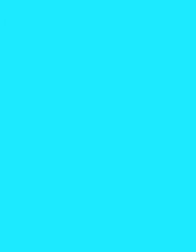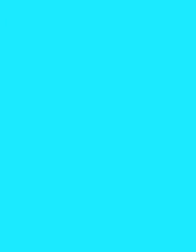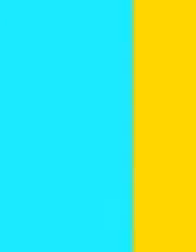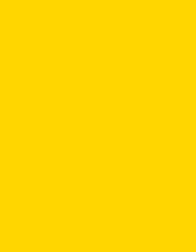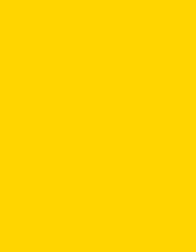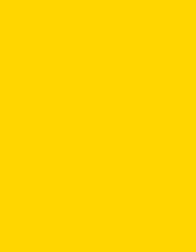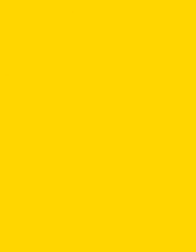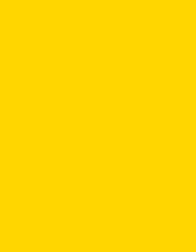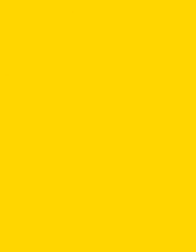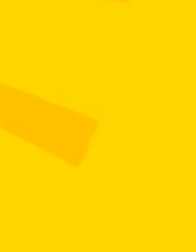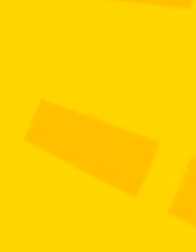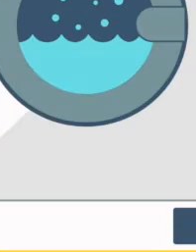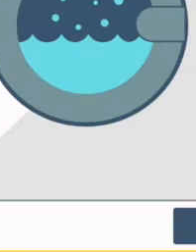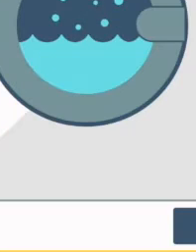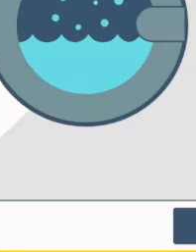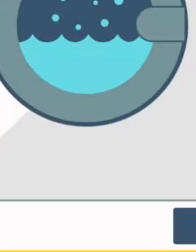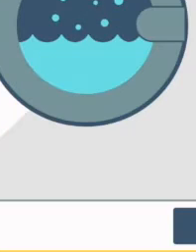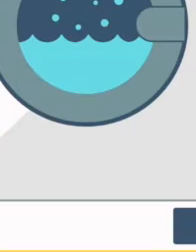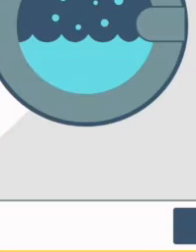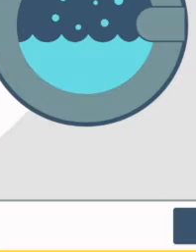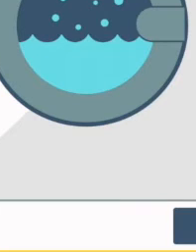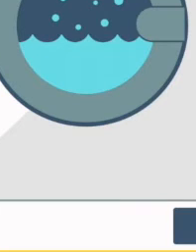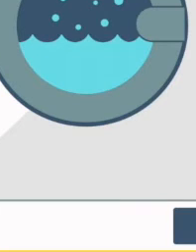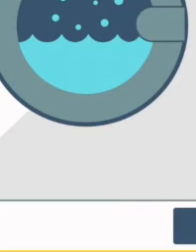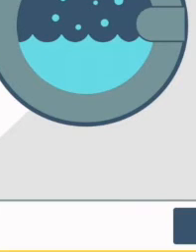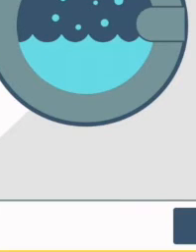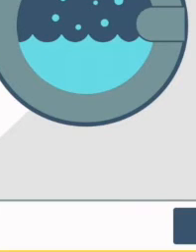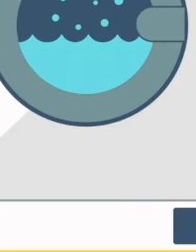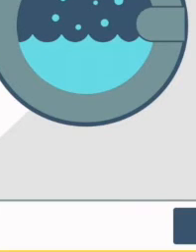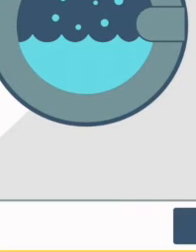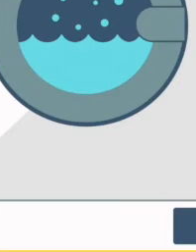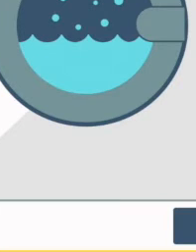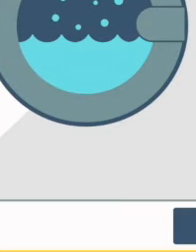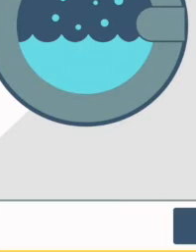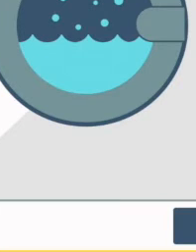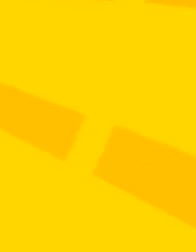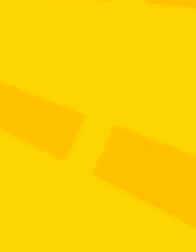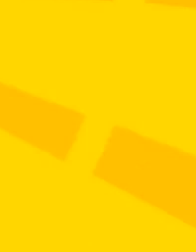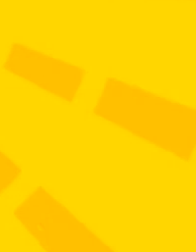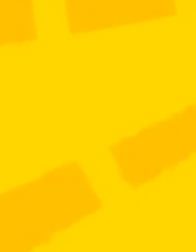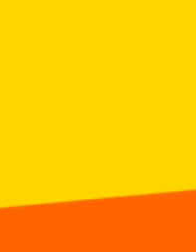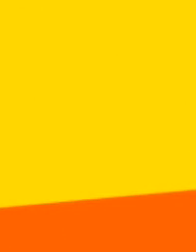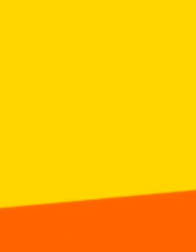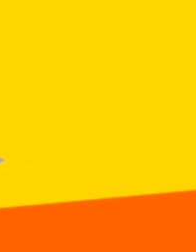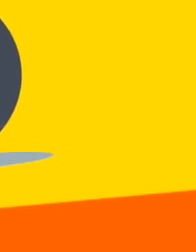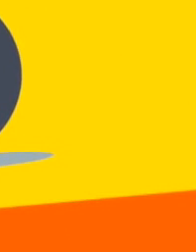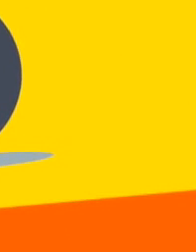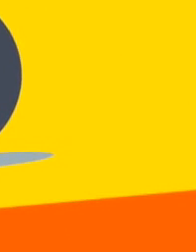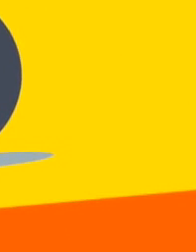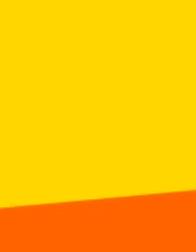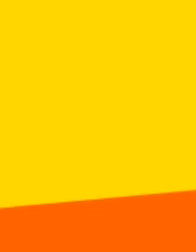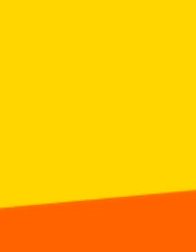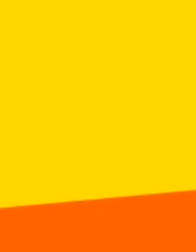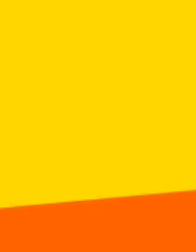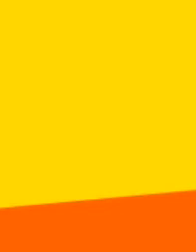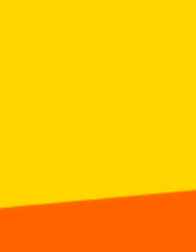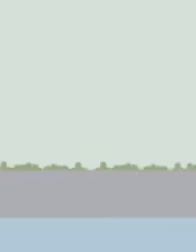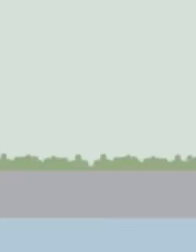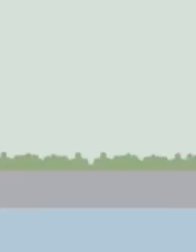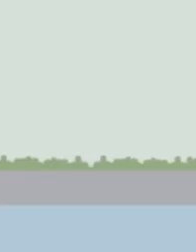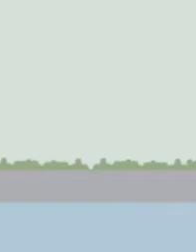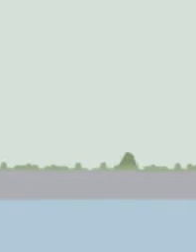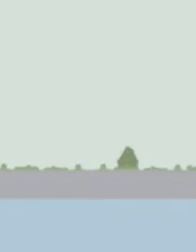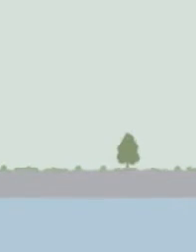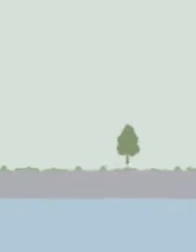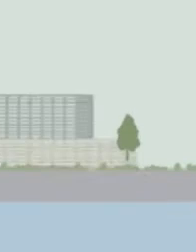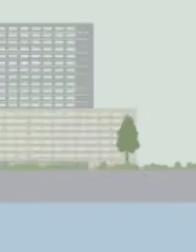televisor, la licuadora y la lavadora pueden llegar a los 70 decibeles. El ruido producido por una moto o una guitarra o